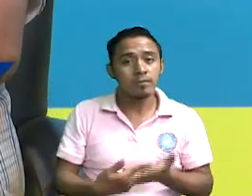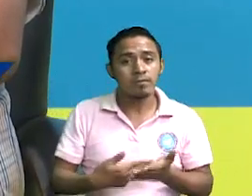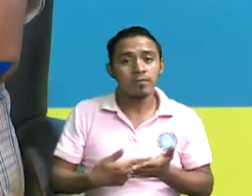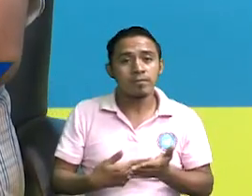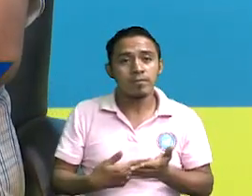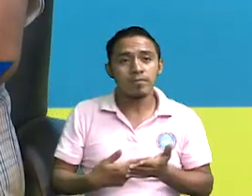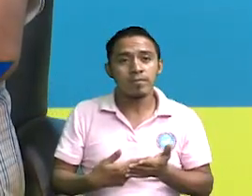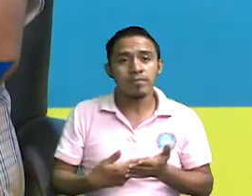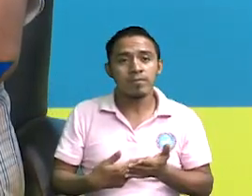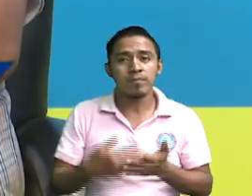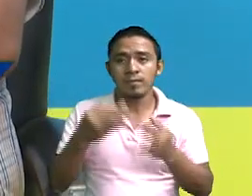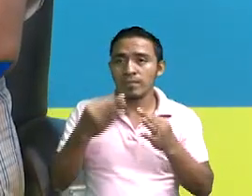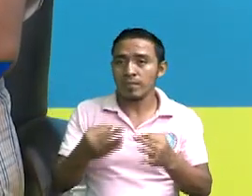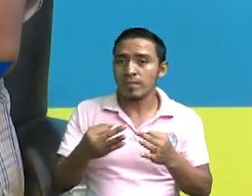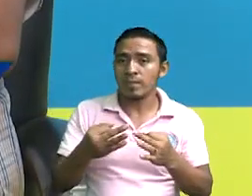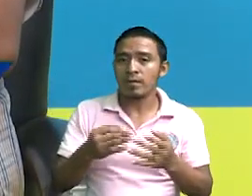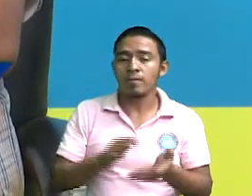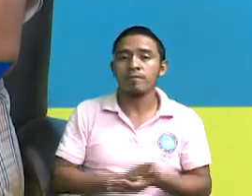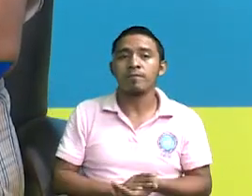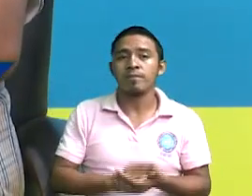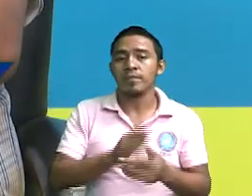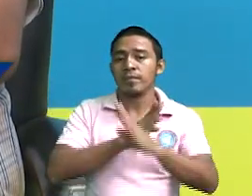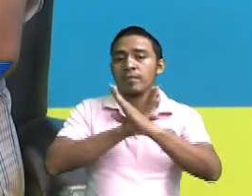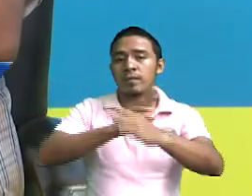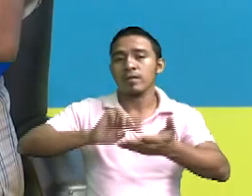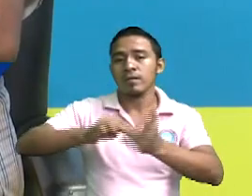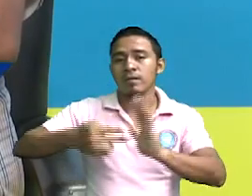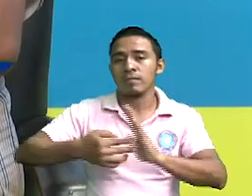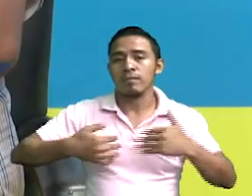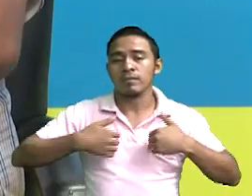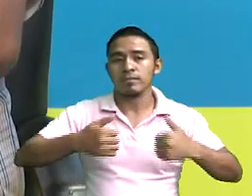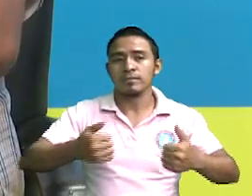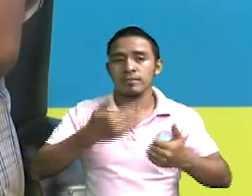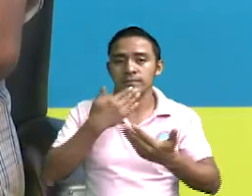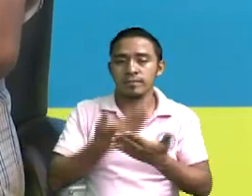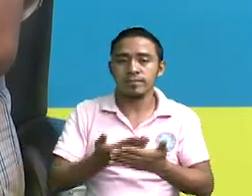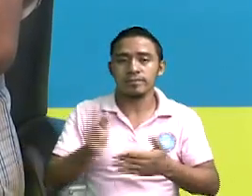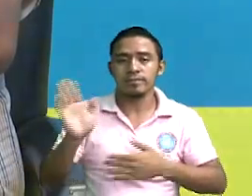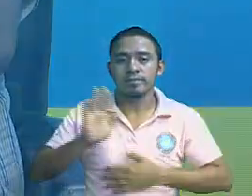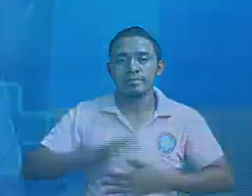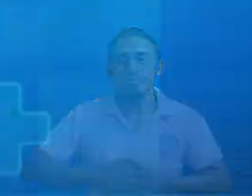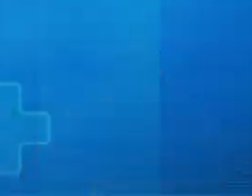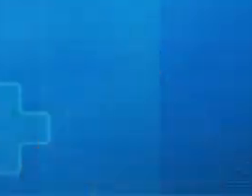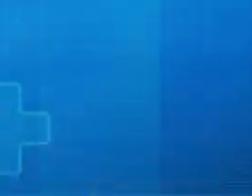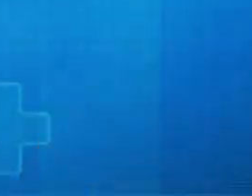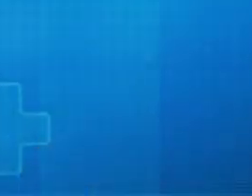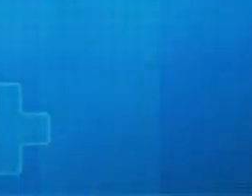Acuérdese y recuerde muy bien de que prevenir es salud. Hasta entonces.